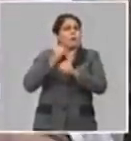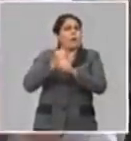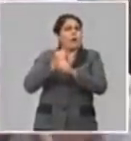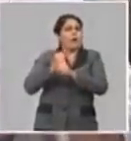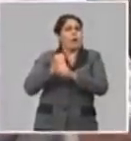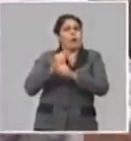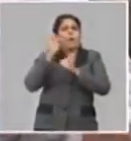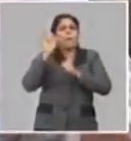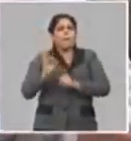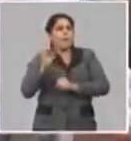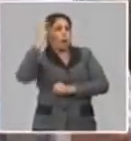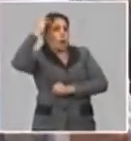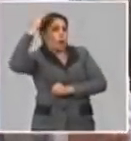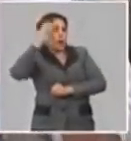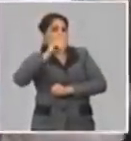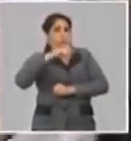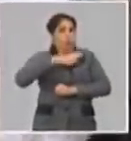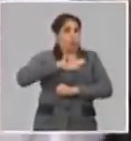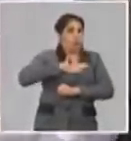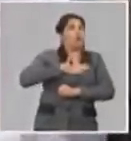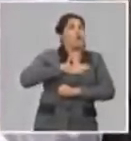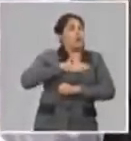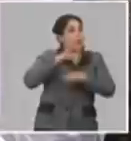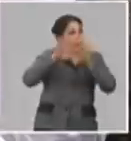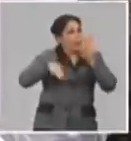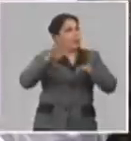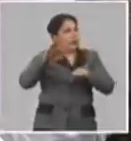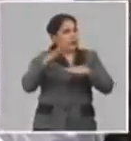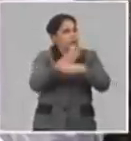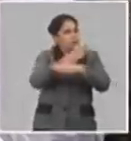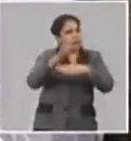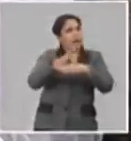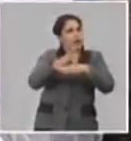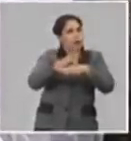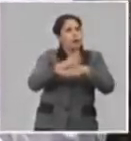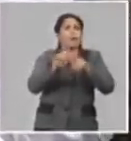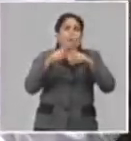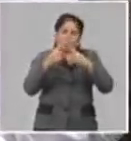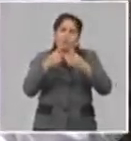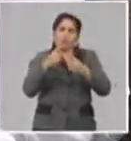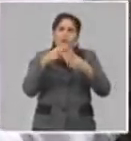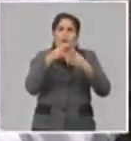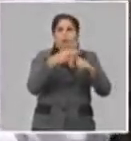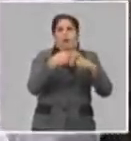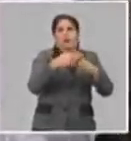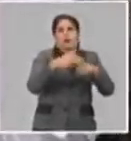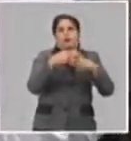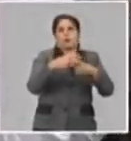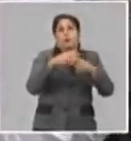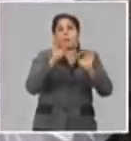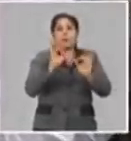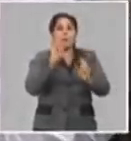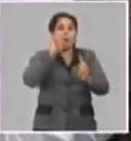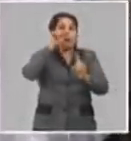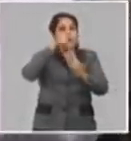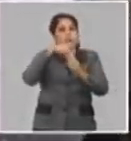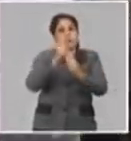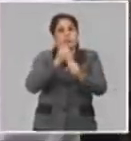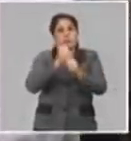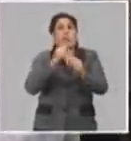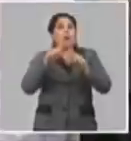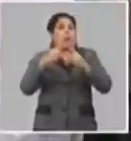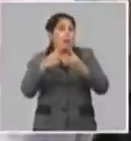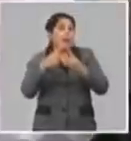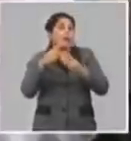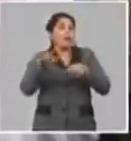monetario en el sector estatal o en el no estatal, eso lo tendremos también que resolver como parte de esta estrategia, pero tenemos